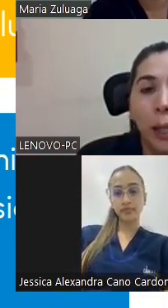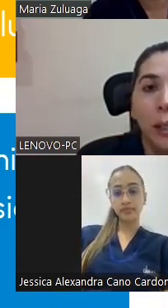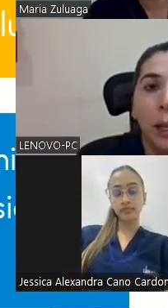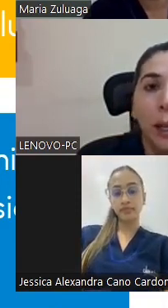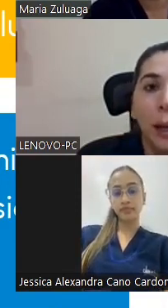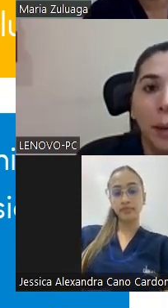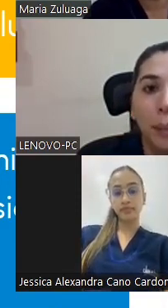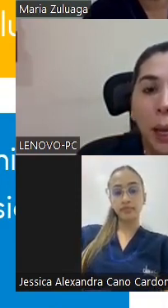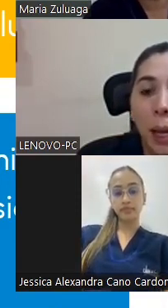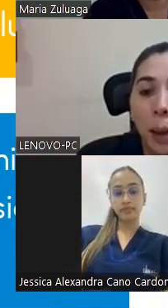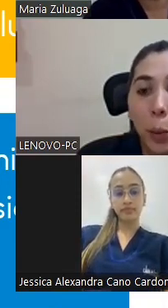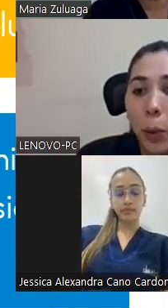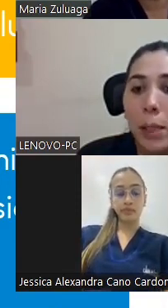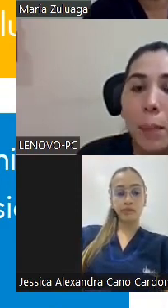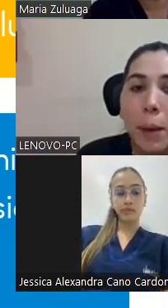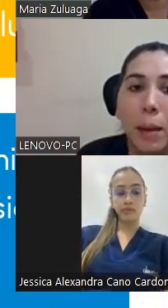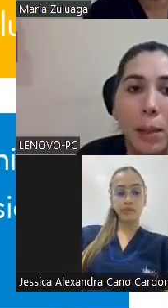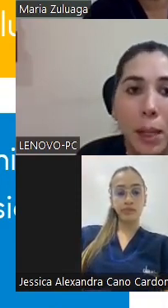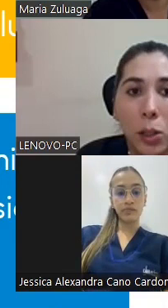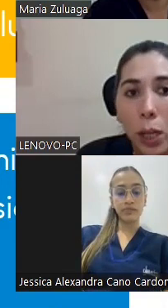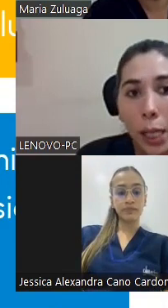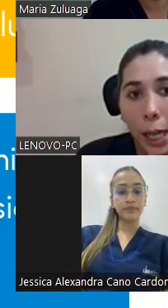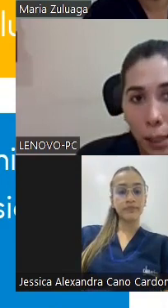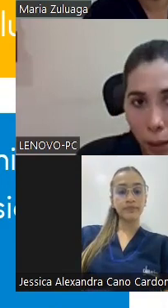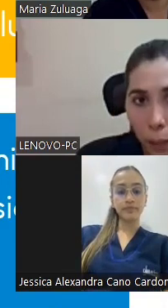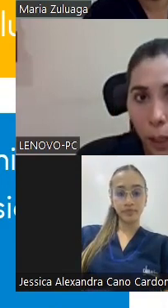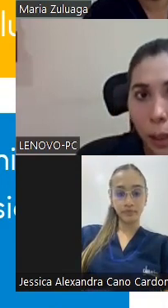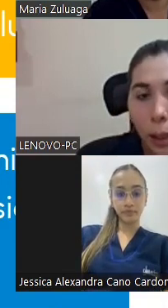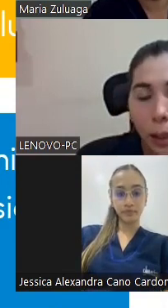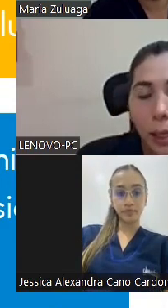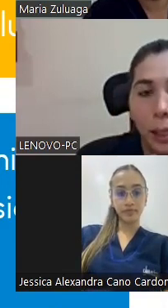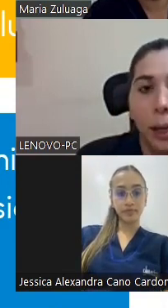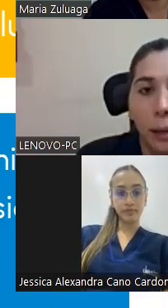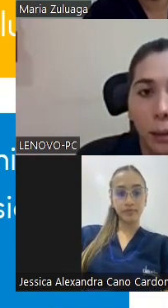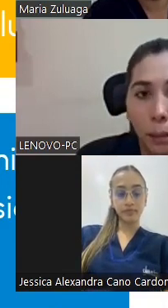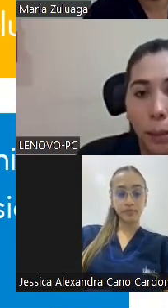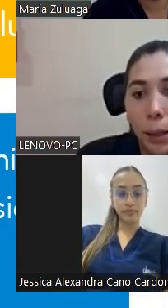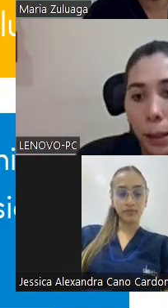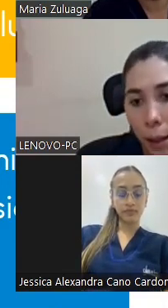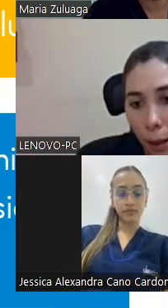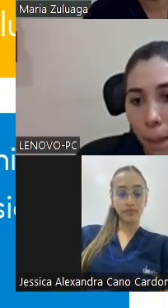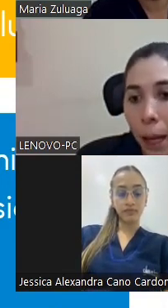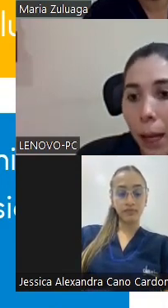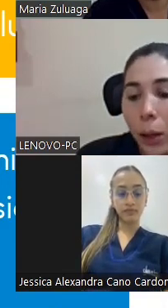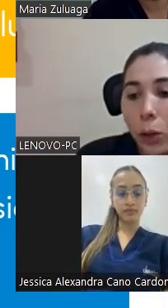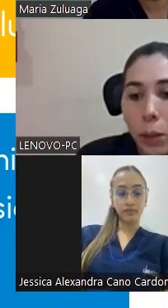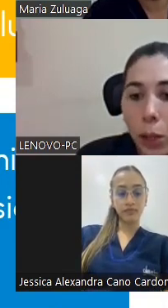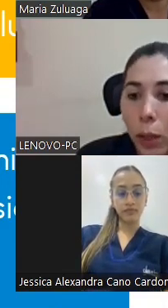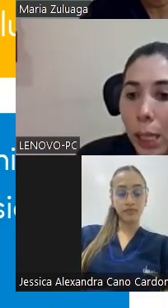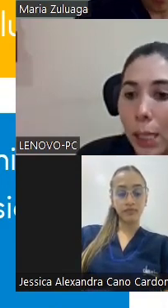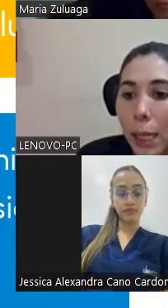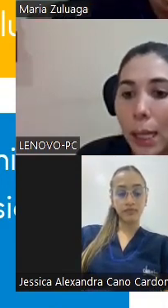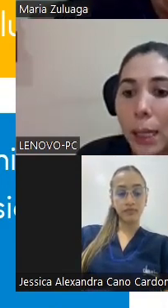estipulada o que esté propuesta para la investigación y que él acepte realizar parte de él.